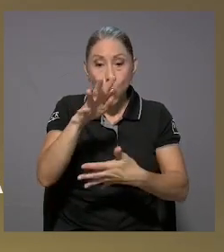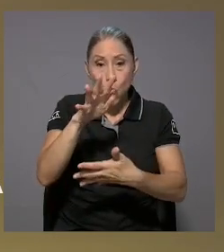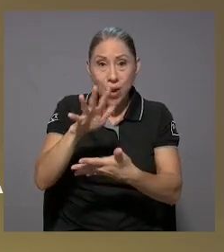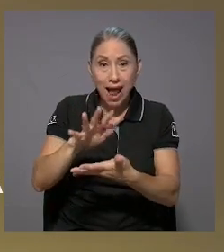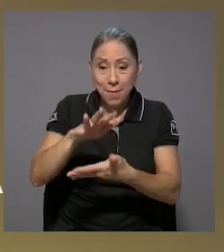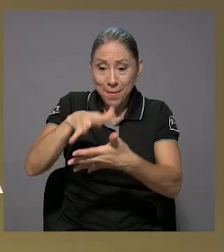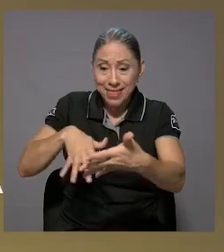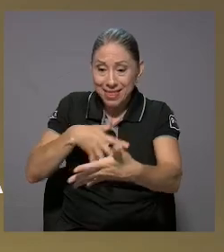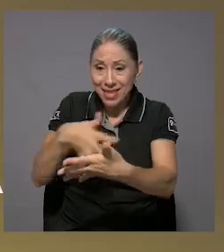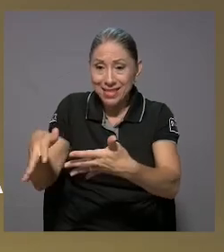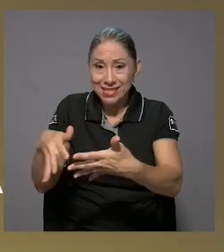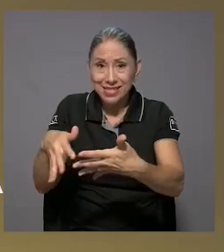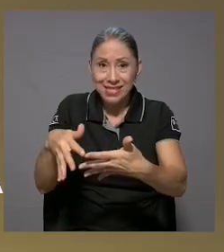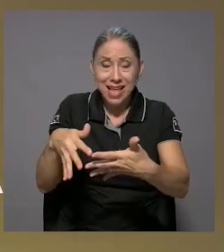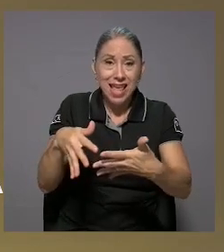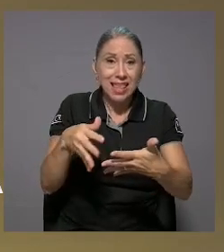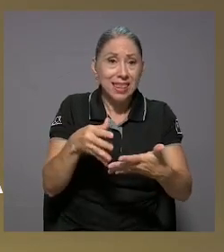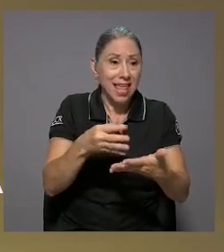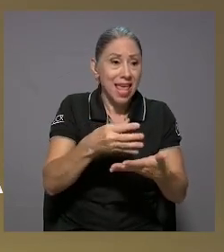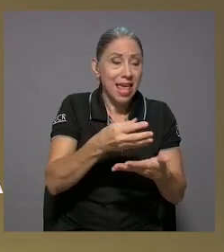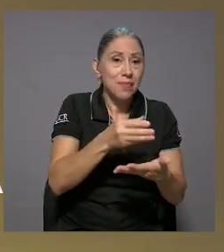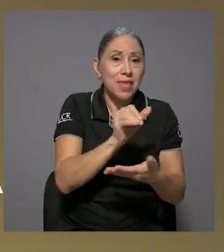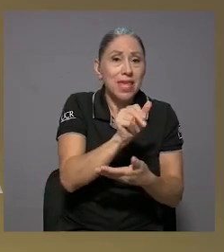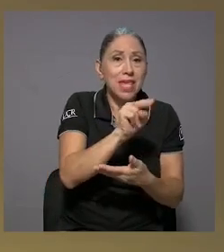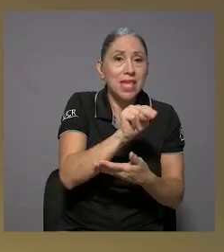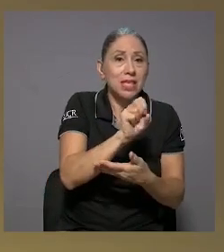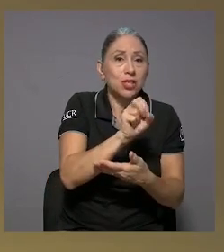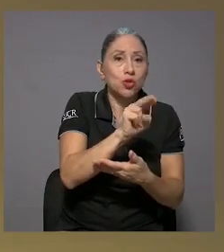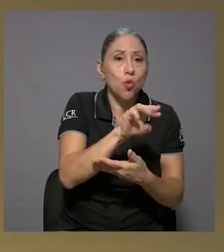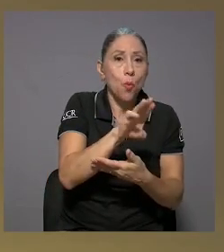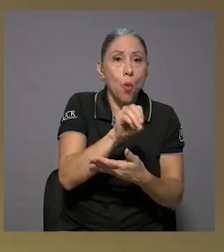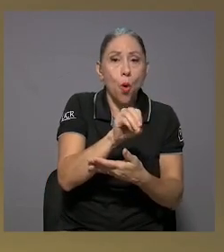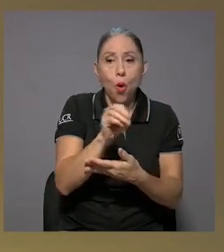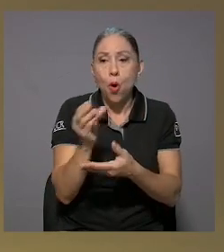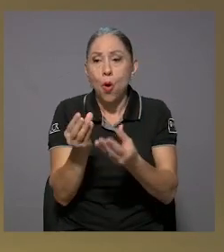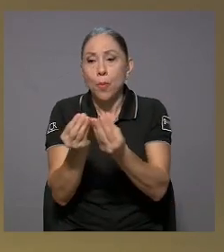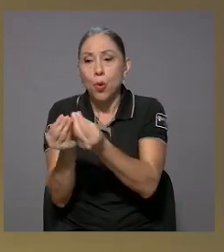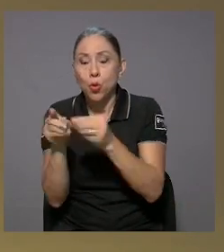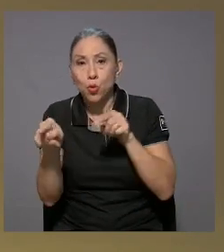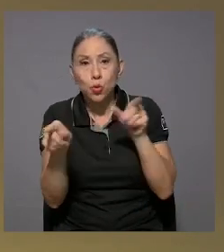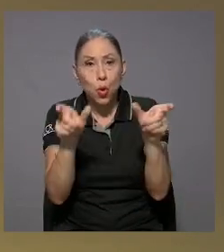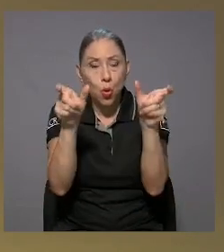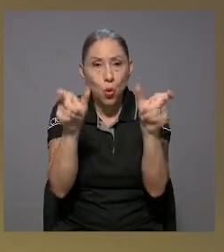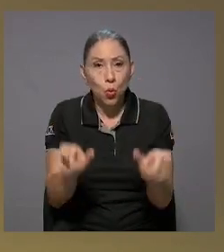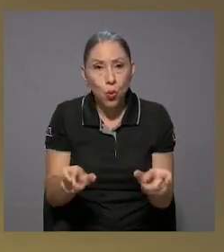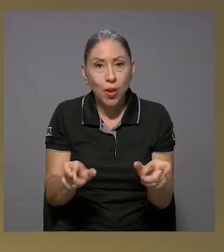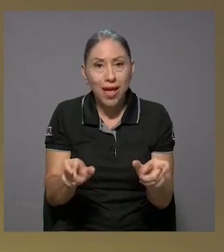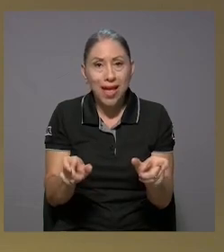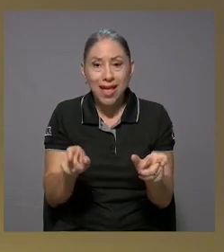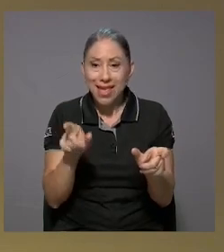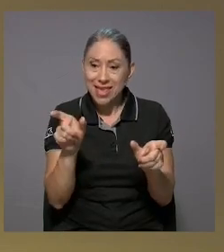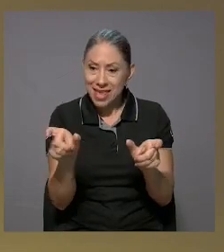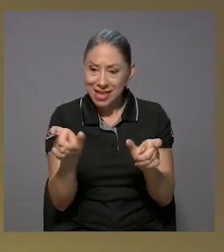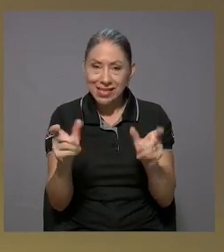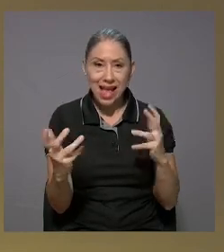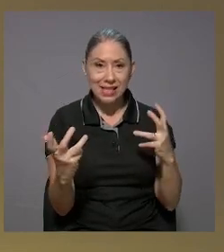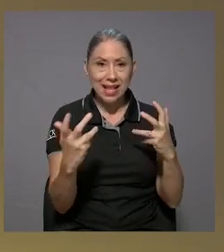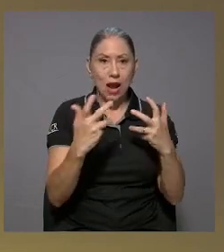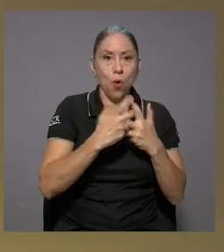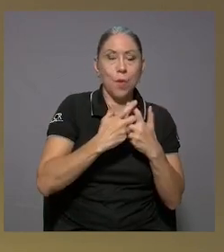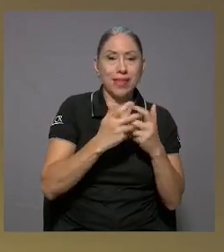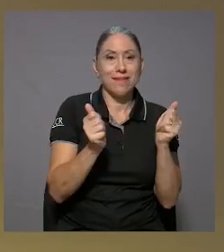tomar una matriz de insumo producto y hacerla compatible con